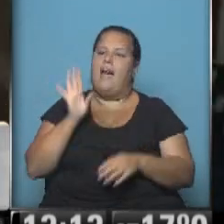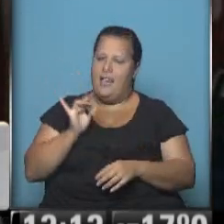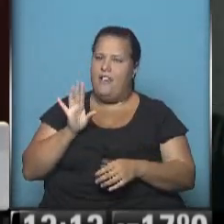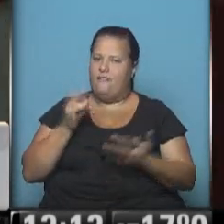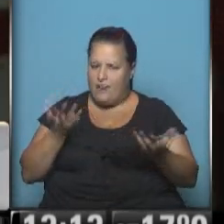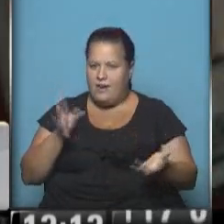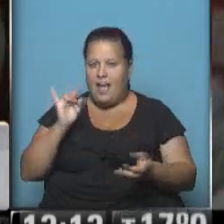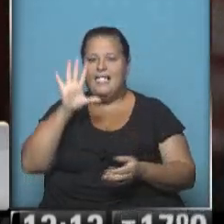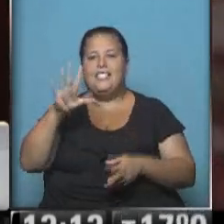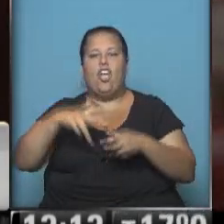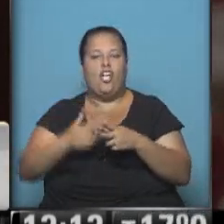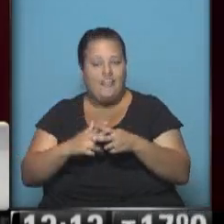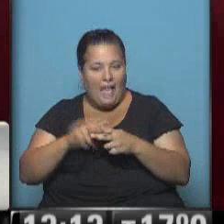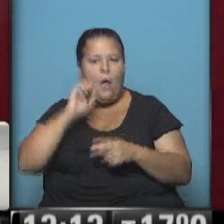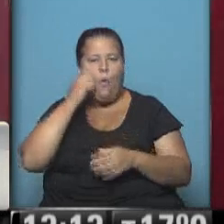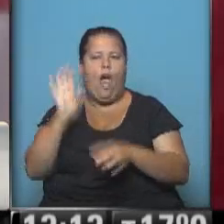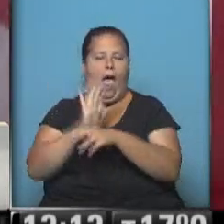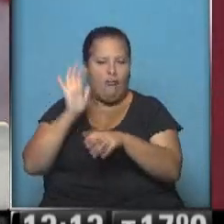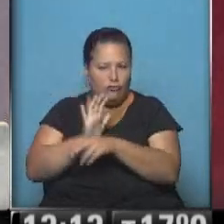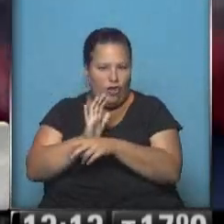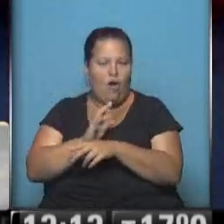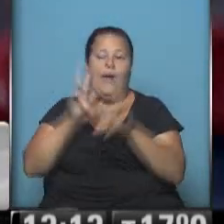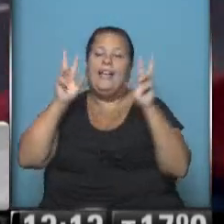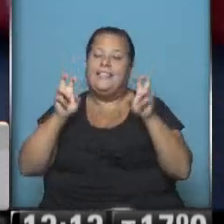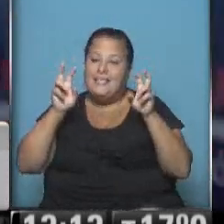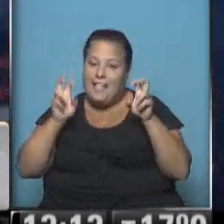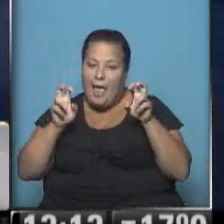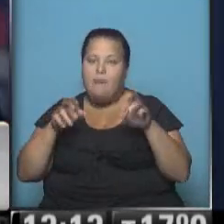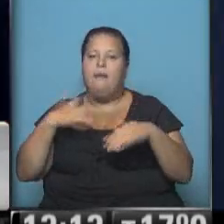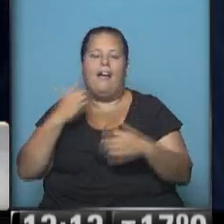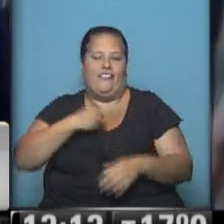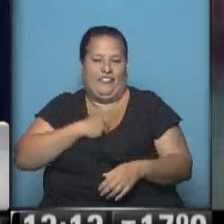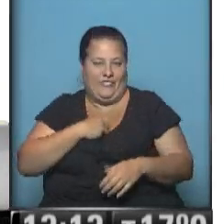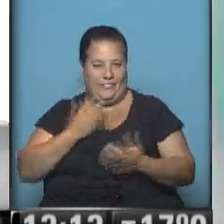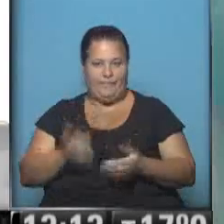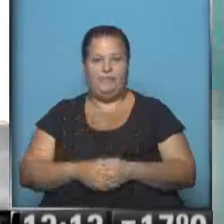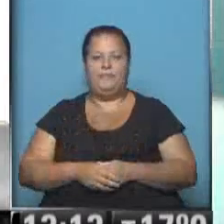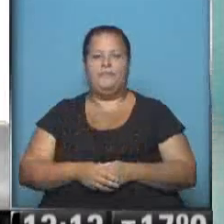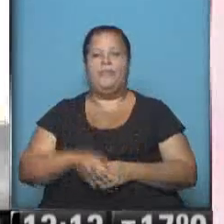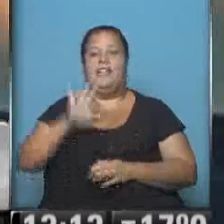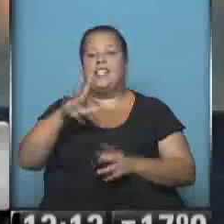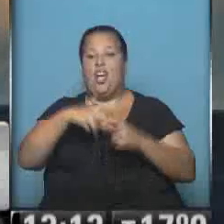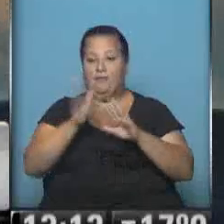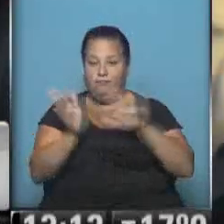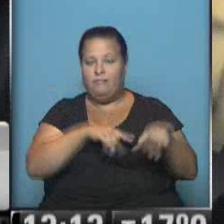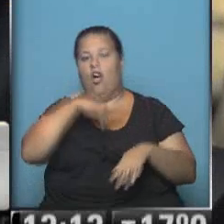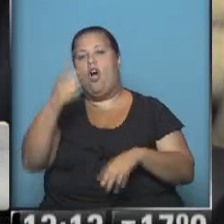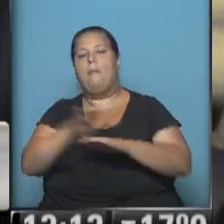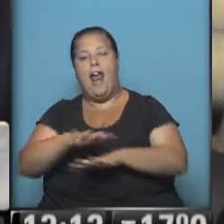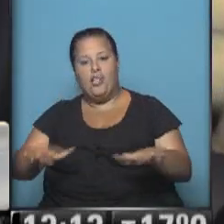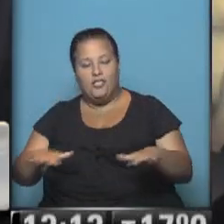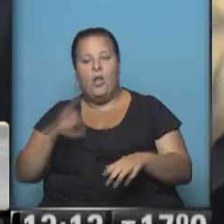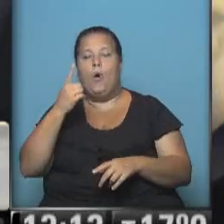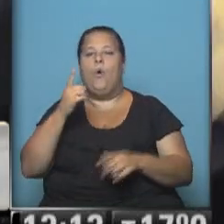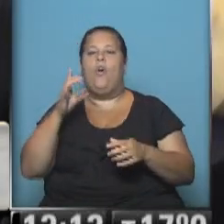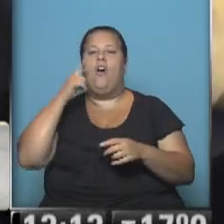claro que cuesta. El 5 de Talleres, muy buenas actuaciones y un tema absolutamente apasionante. Y del 5 de Talleres nos vamos a la propuesta para los chicos,